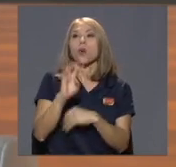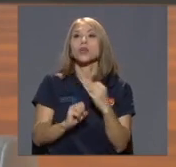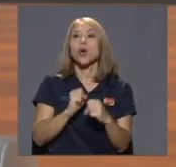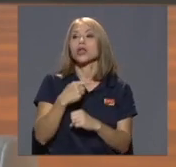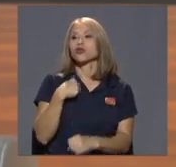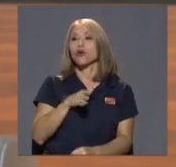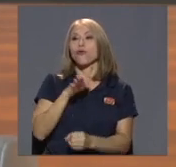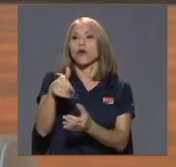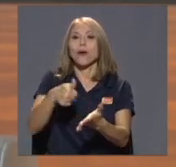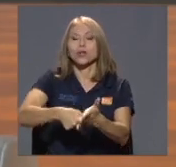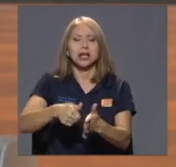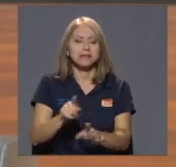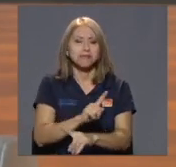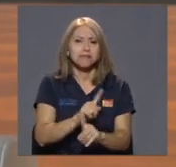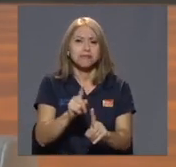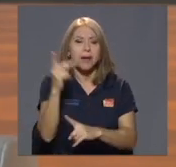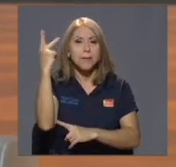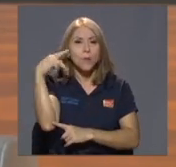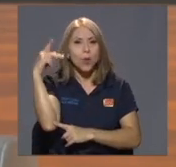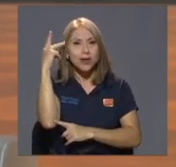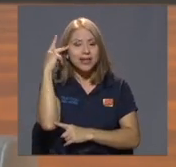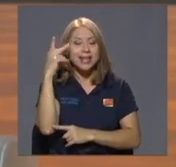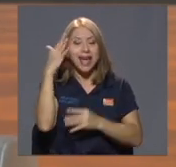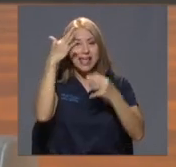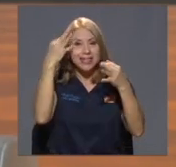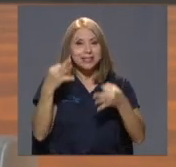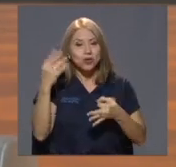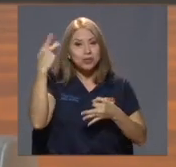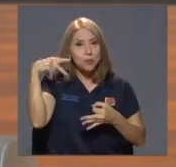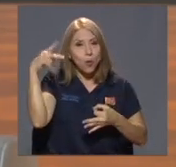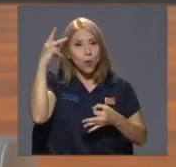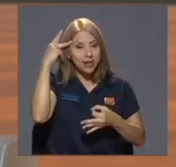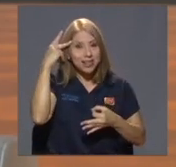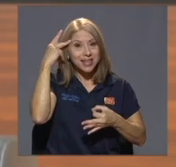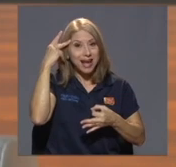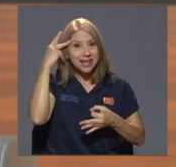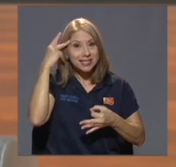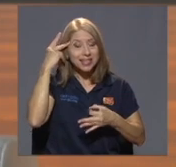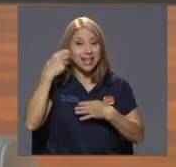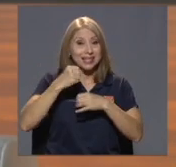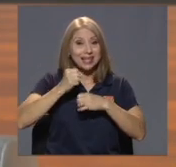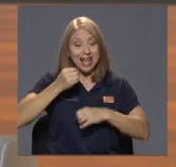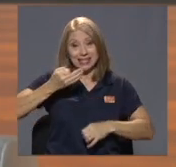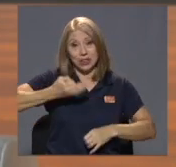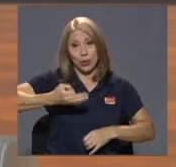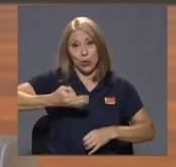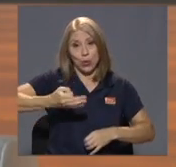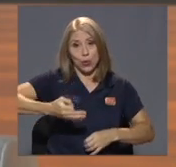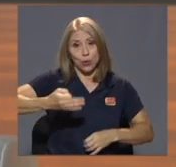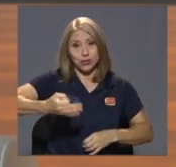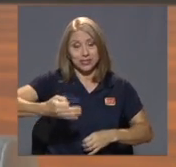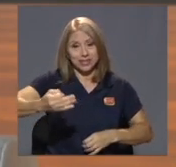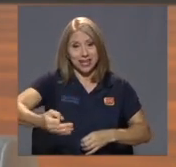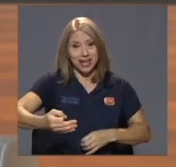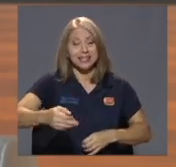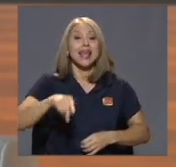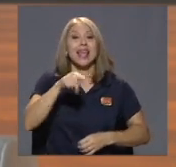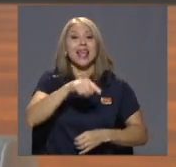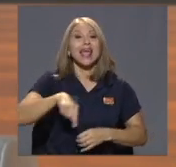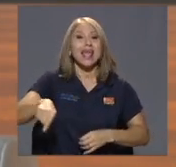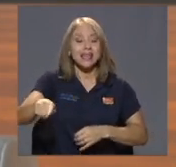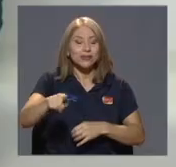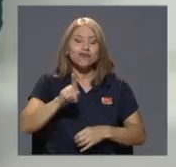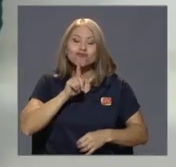mi voto, sino que la política y las decisiones políticas que se toman en el día a día necesariamente pasan y atraviesan mi